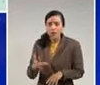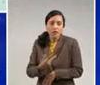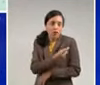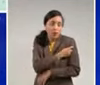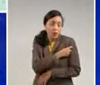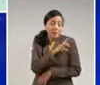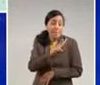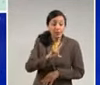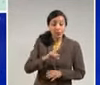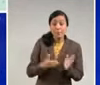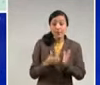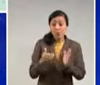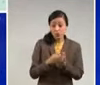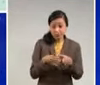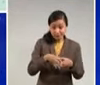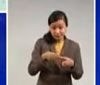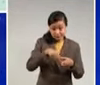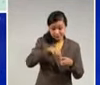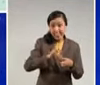29.330.000,